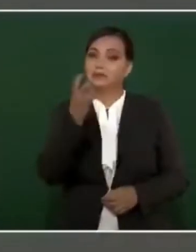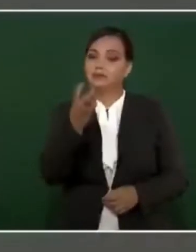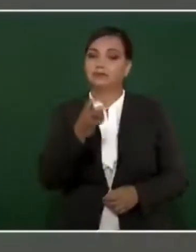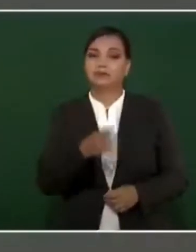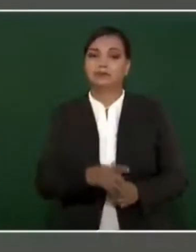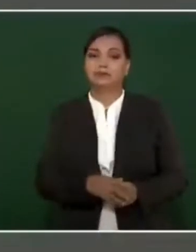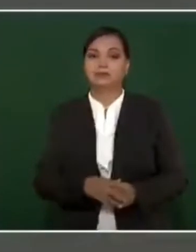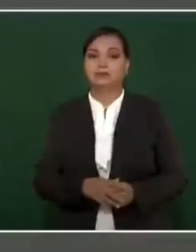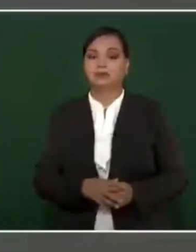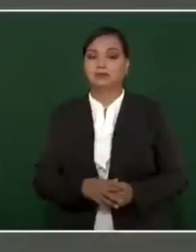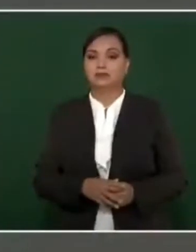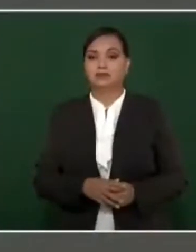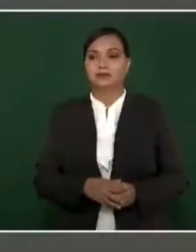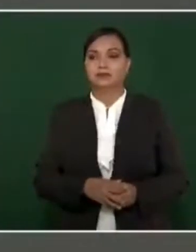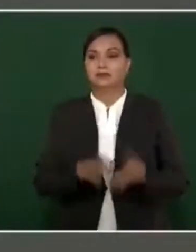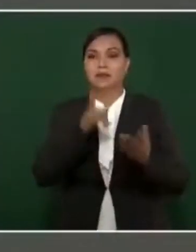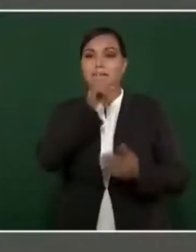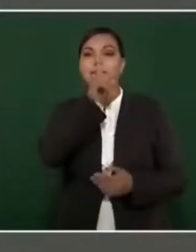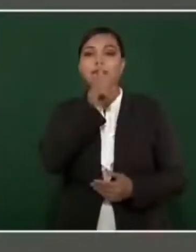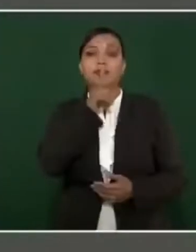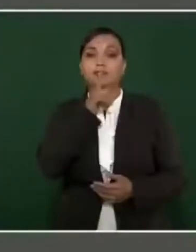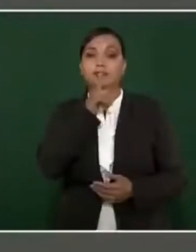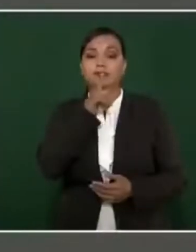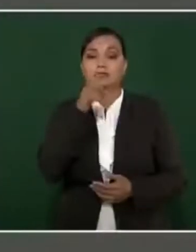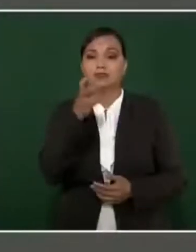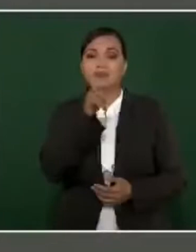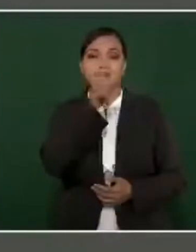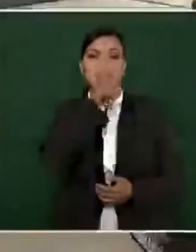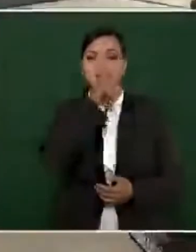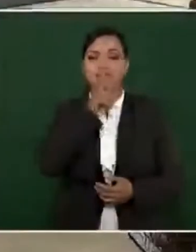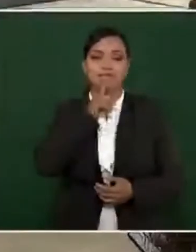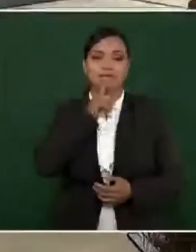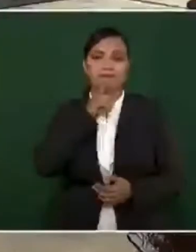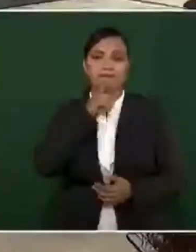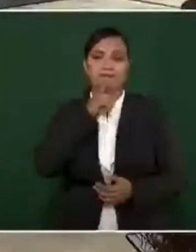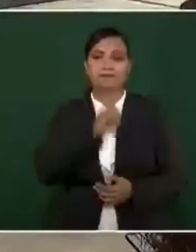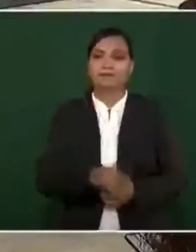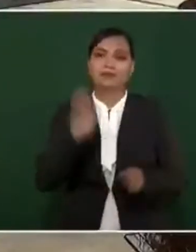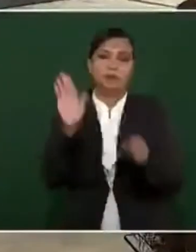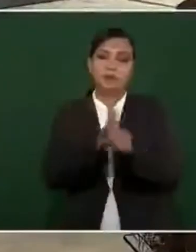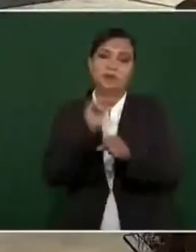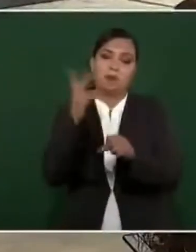Ni siquiera escurre porque ponen otro vaso, ¿sí? Y todo queda arriba.